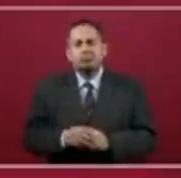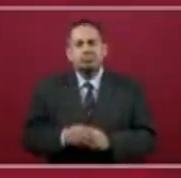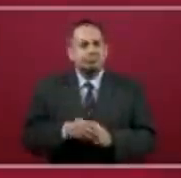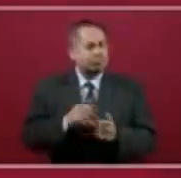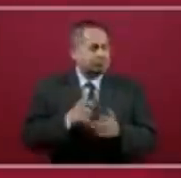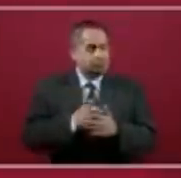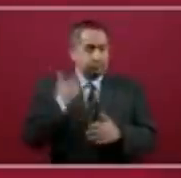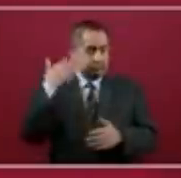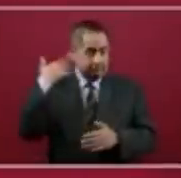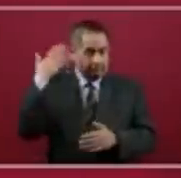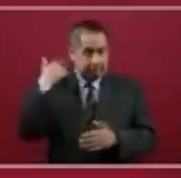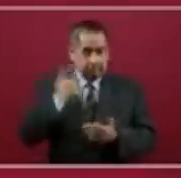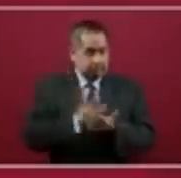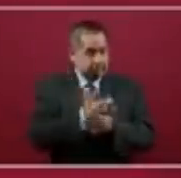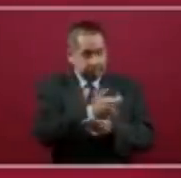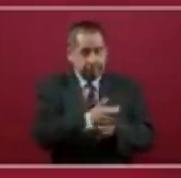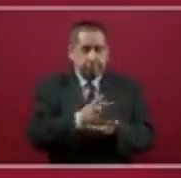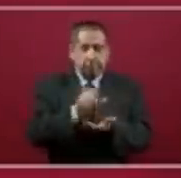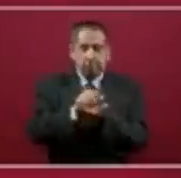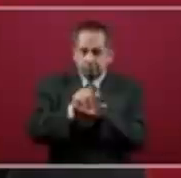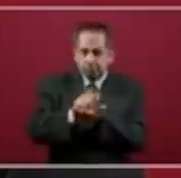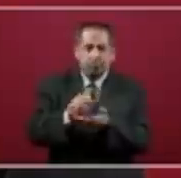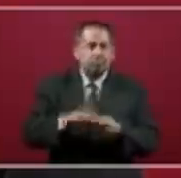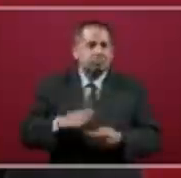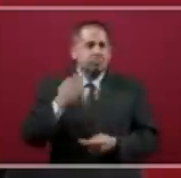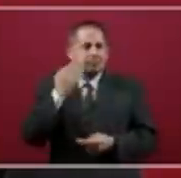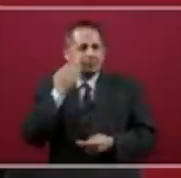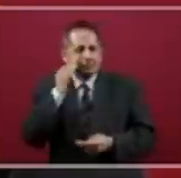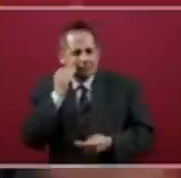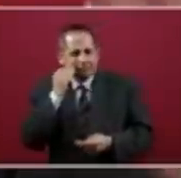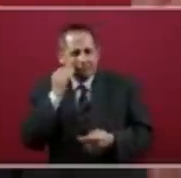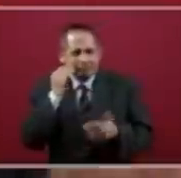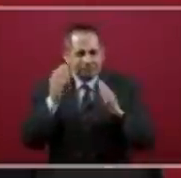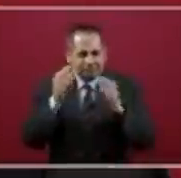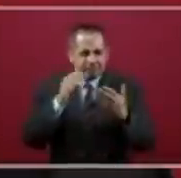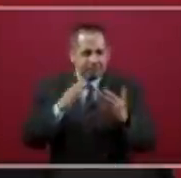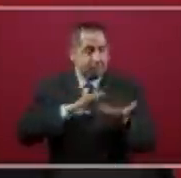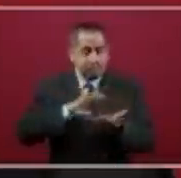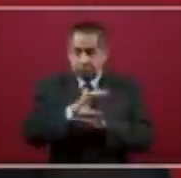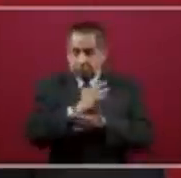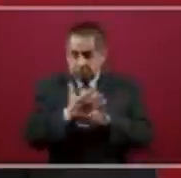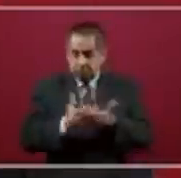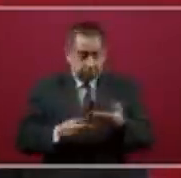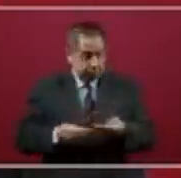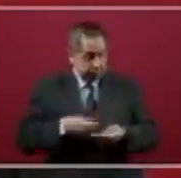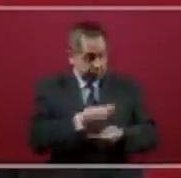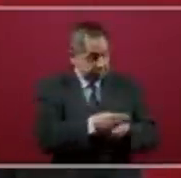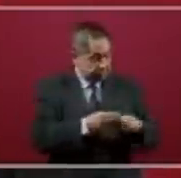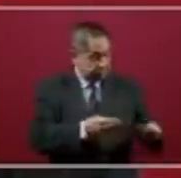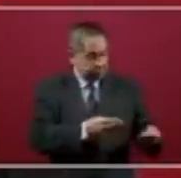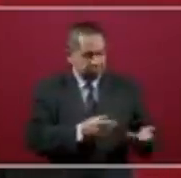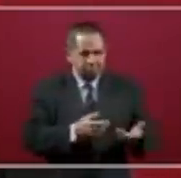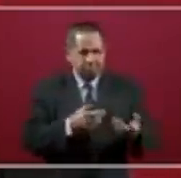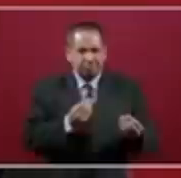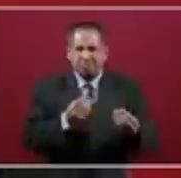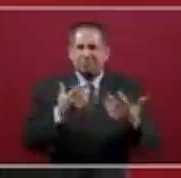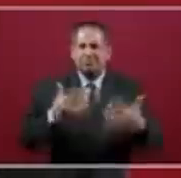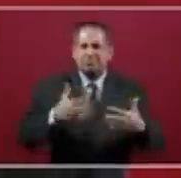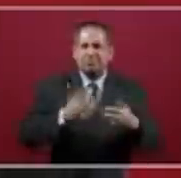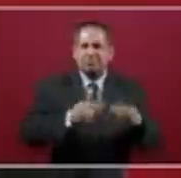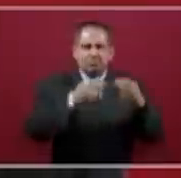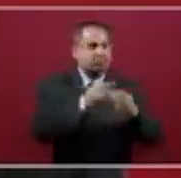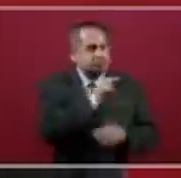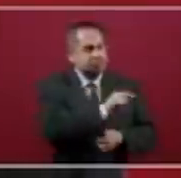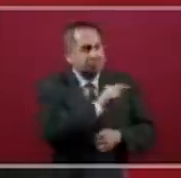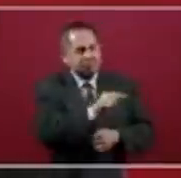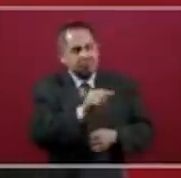Twitter, de Face, hay contratos a muchas empresas.